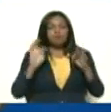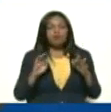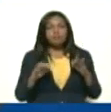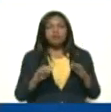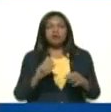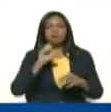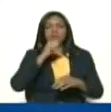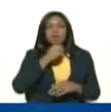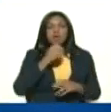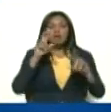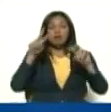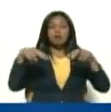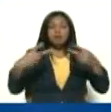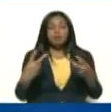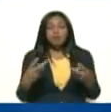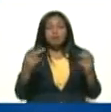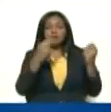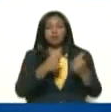vieja economía.